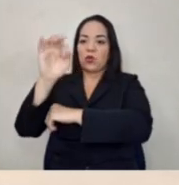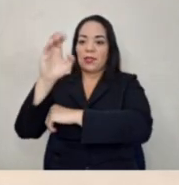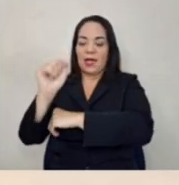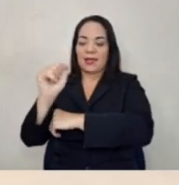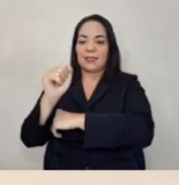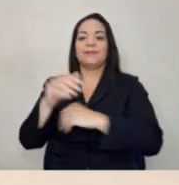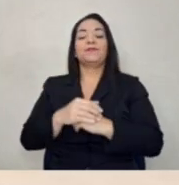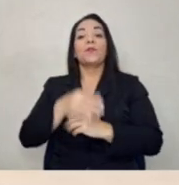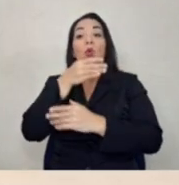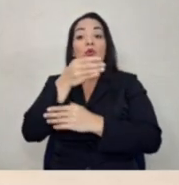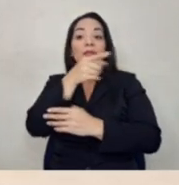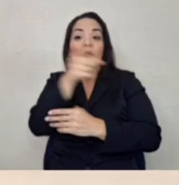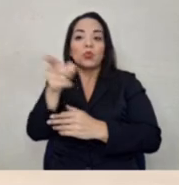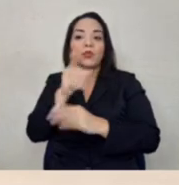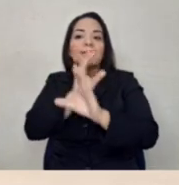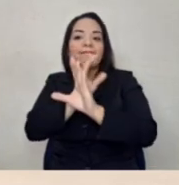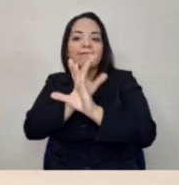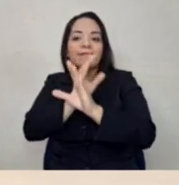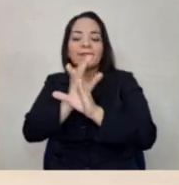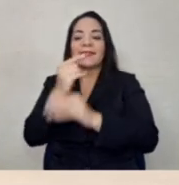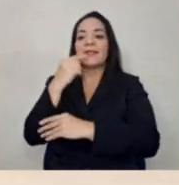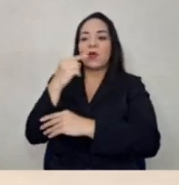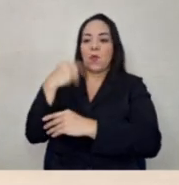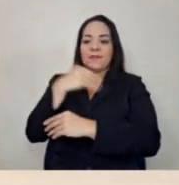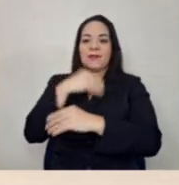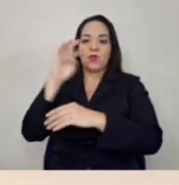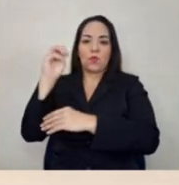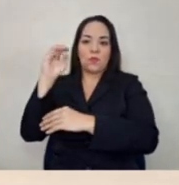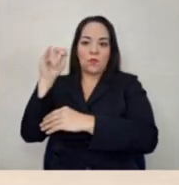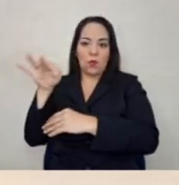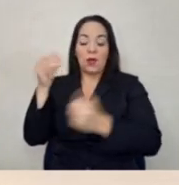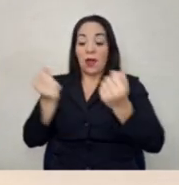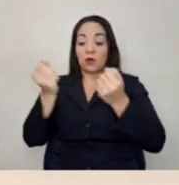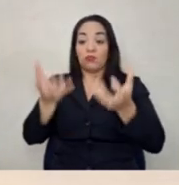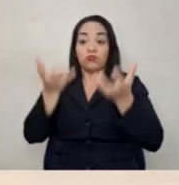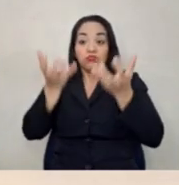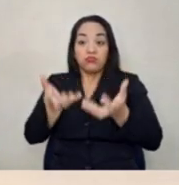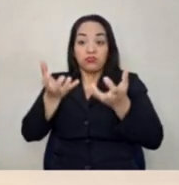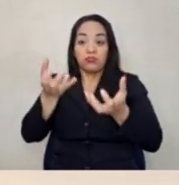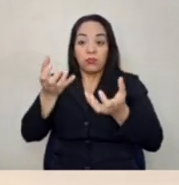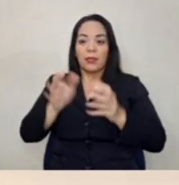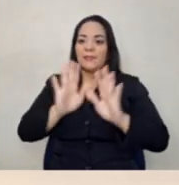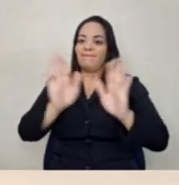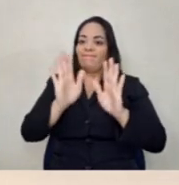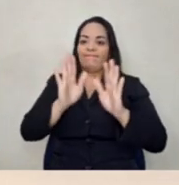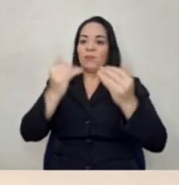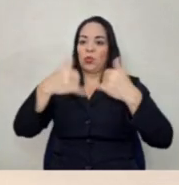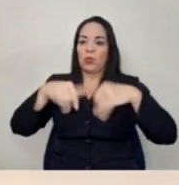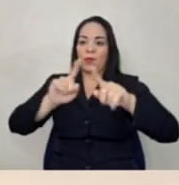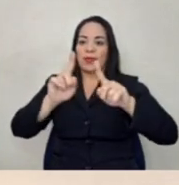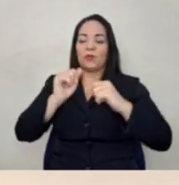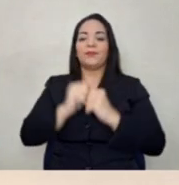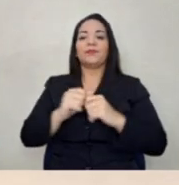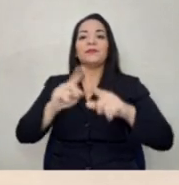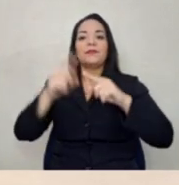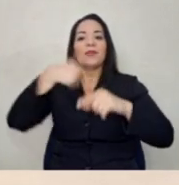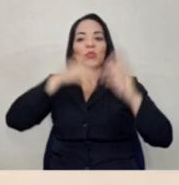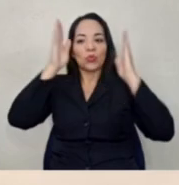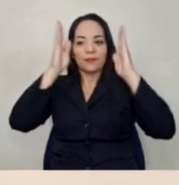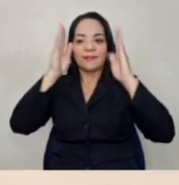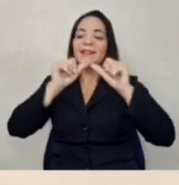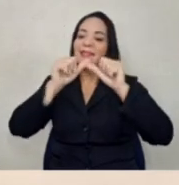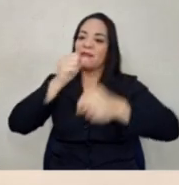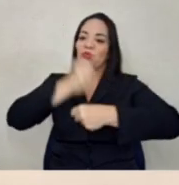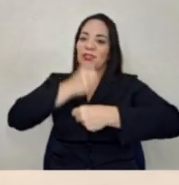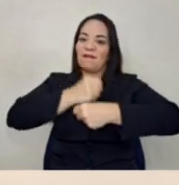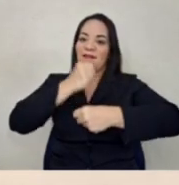sobre todo lo decía don Mauricio, para los vehículos pesados que no van a poder estar pasando por aquí, pero de momento nos ocupamos y seguimos trabajando